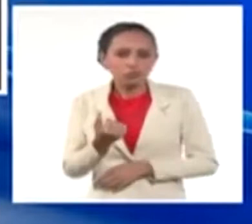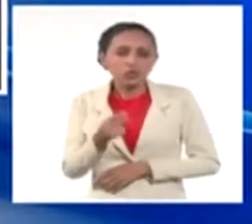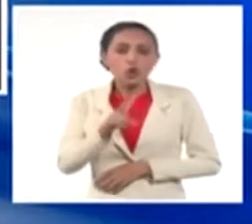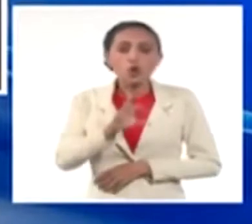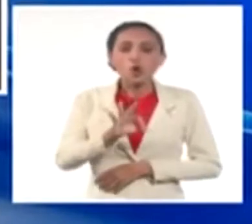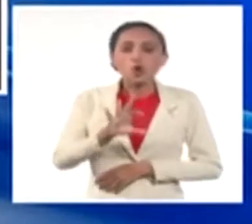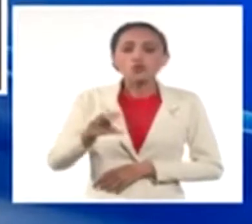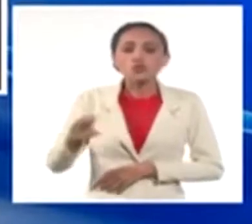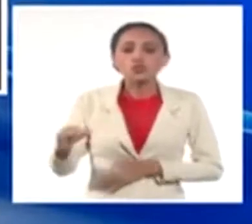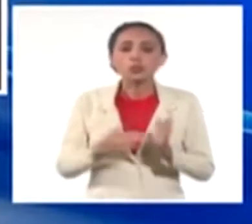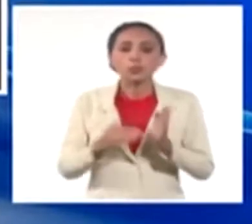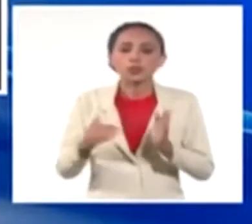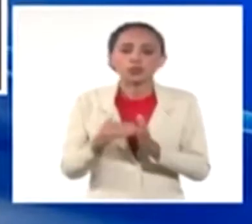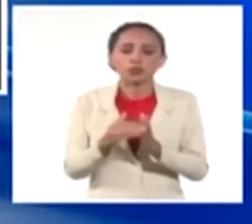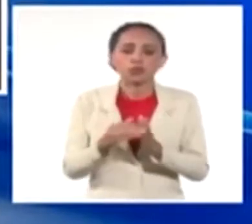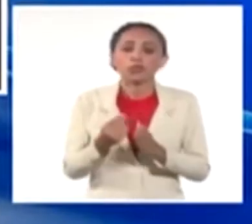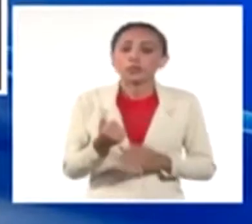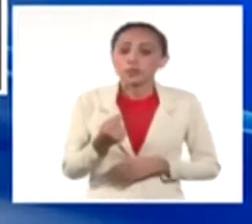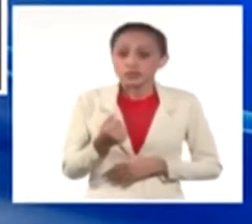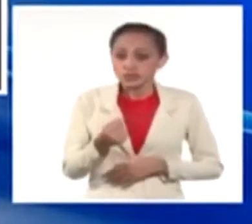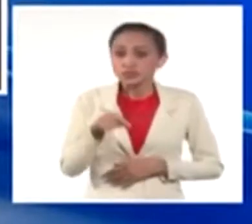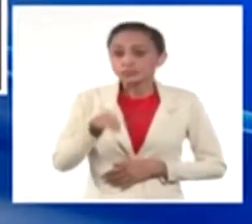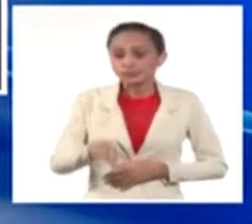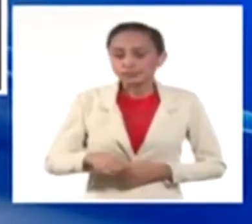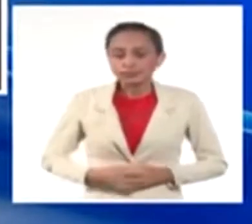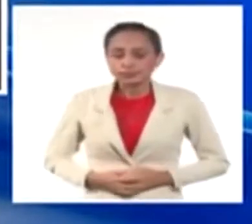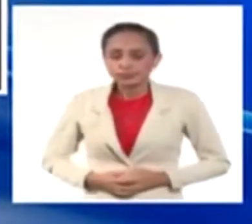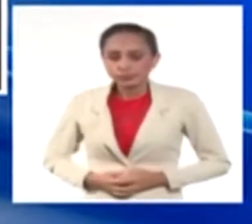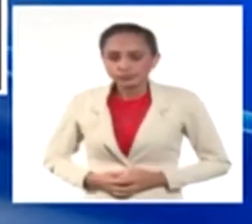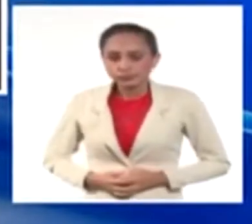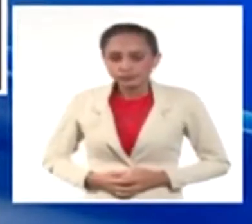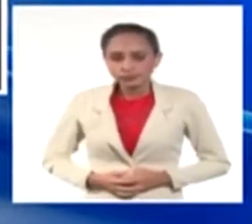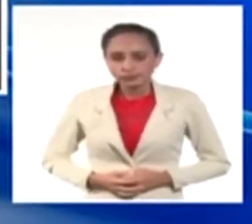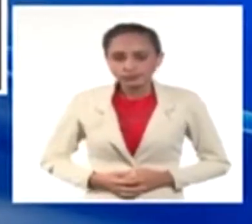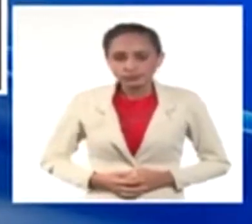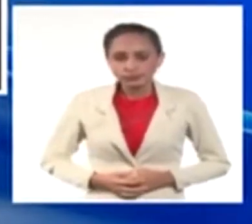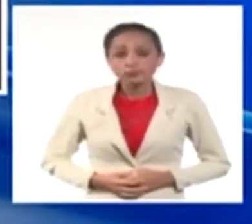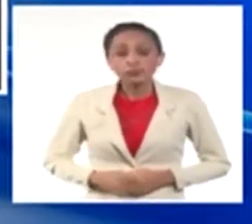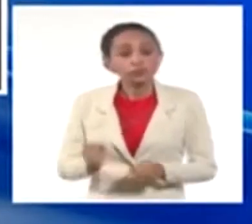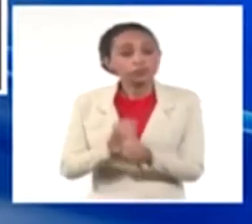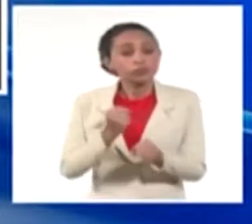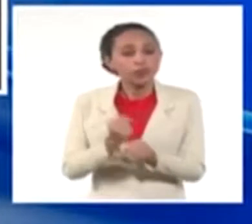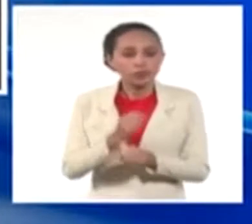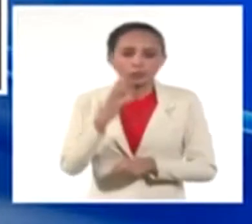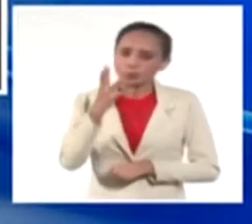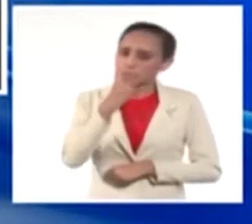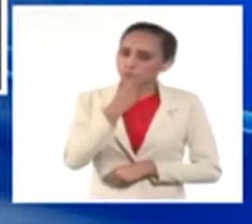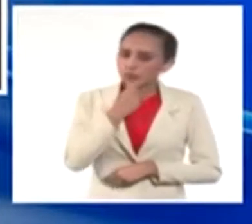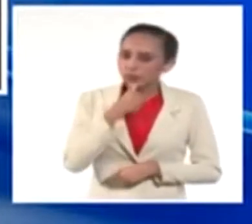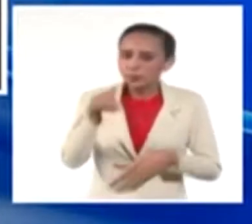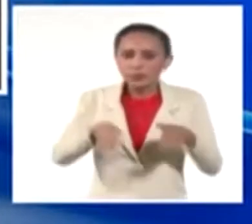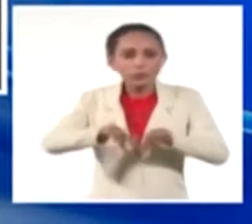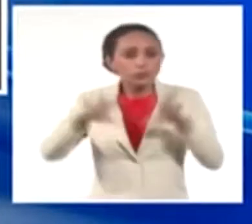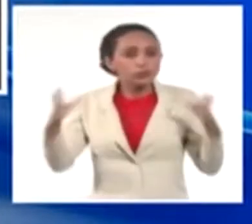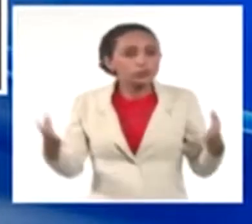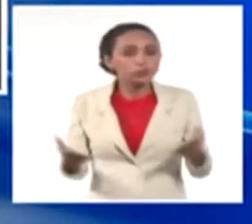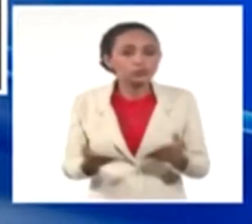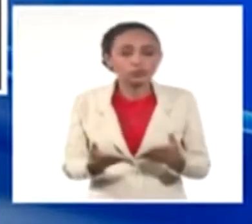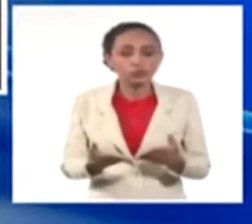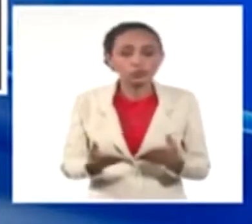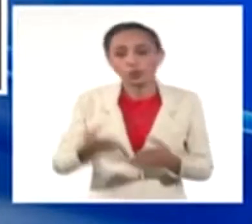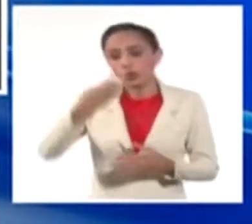millones de pesos adicionales. Hermosa y participativa obra que se ha extendido a todo el país